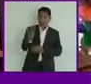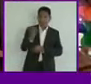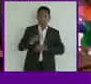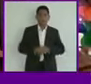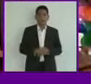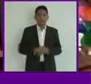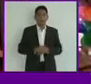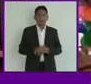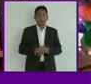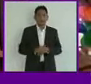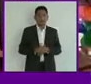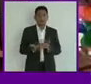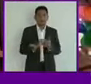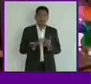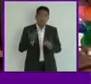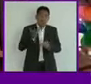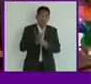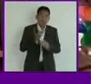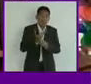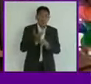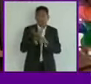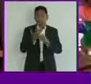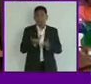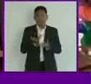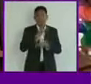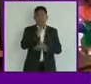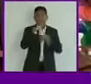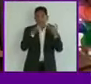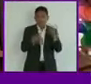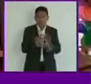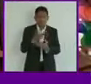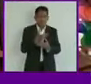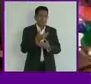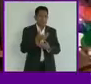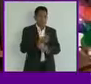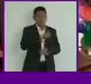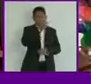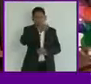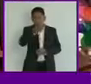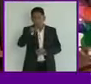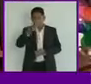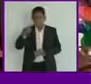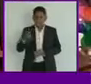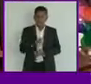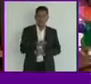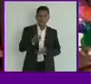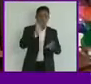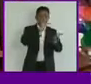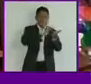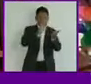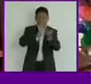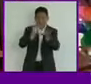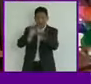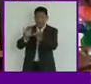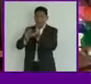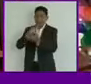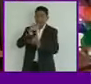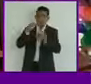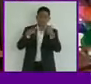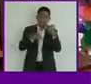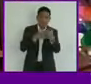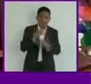perfectamente quiénes intervinieron para que estuvieran aquí el día de hoy, entonces no tengo yo a lo mejor tanta claridad con ustedes. Denles un reconocimiento de mi